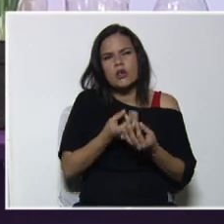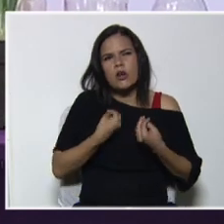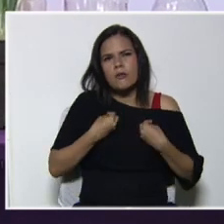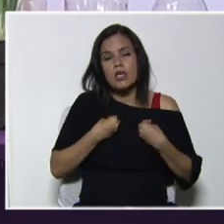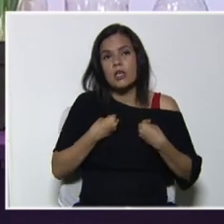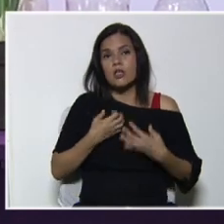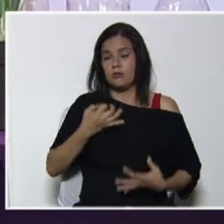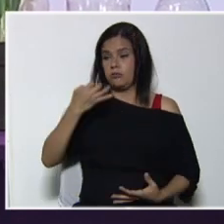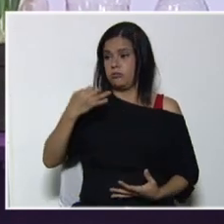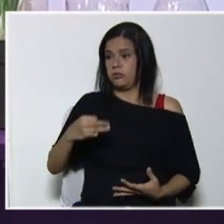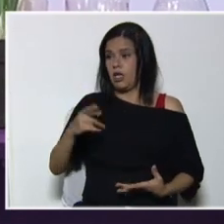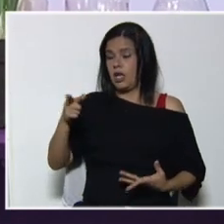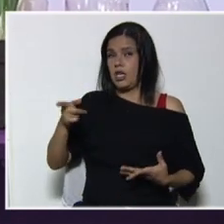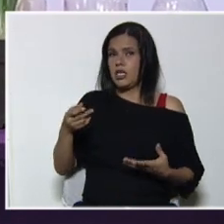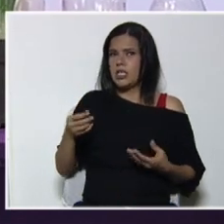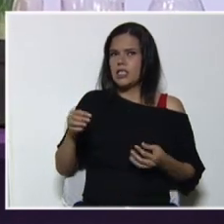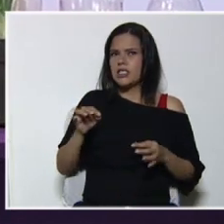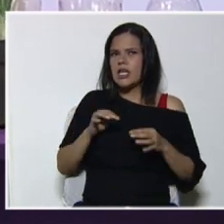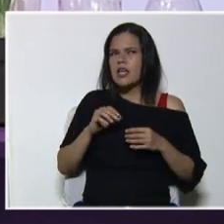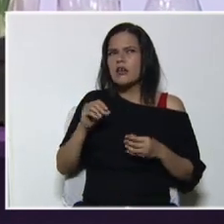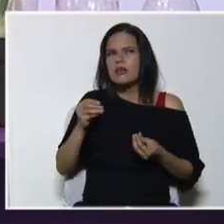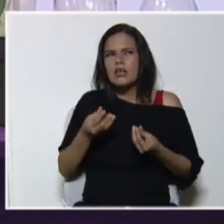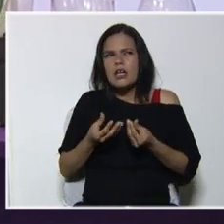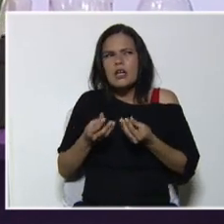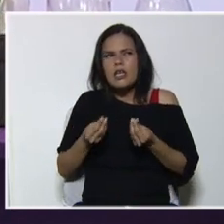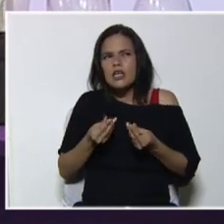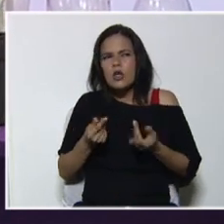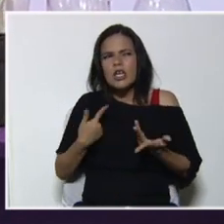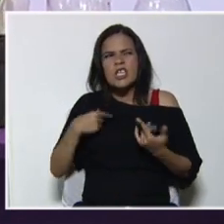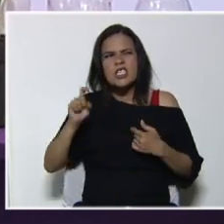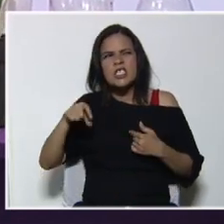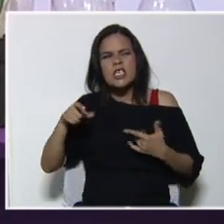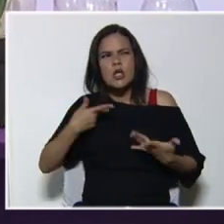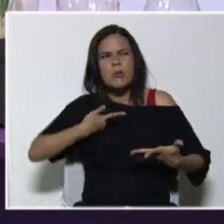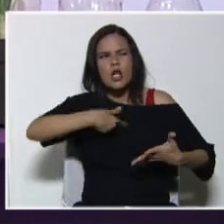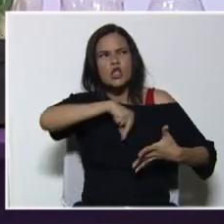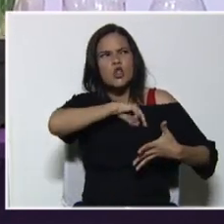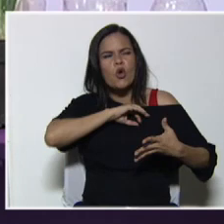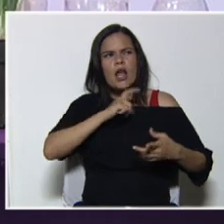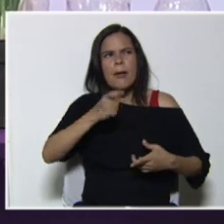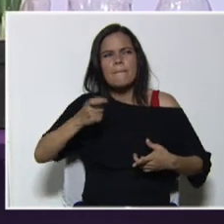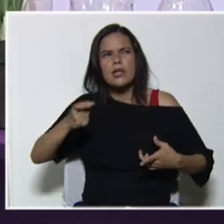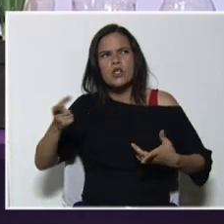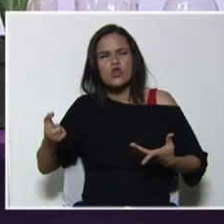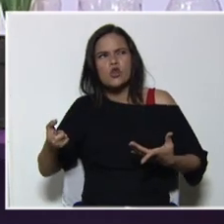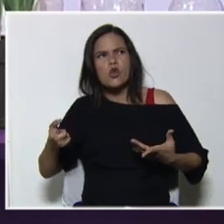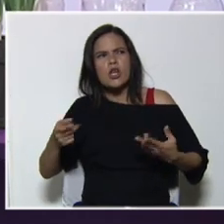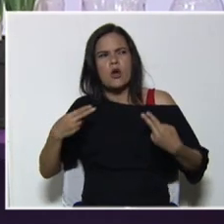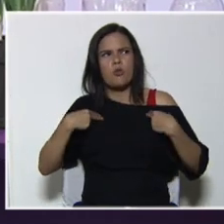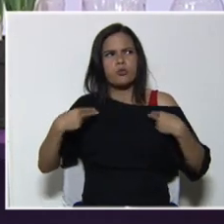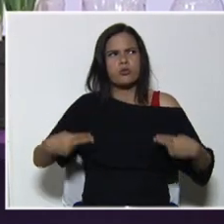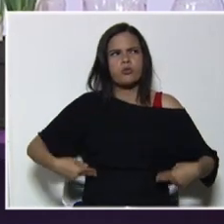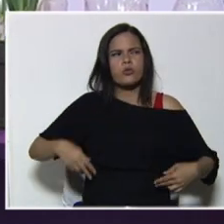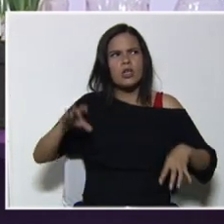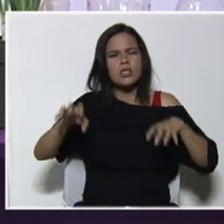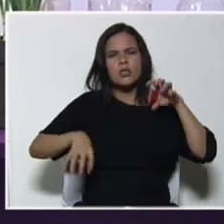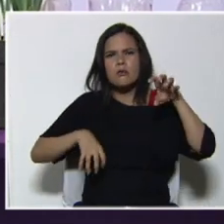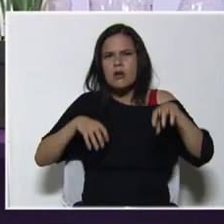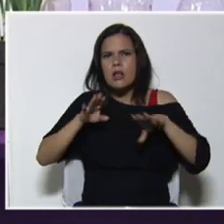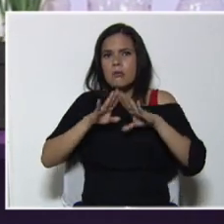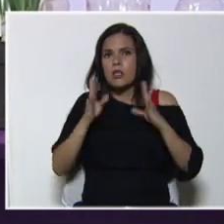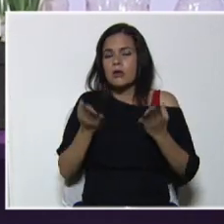Exactamente, ese vital líquido que es tan necesario para todos los seres vivos de nuestro planeta, como lo es el agua.